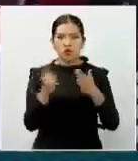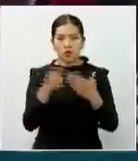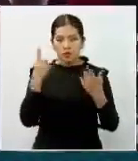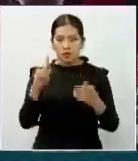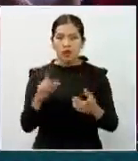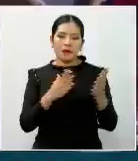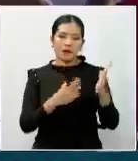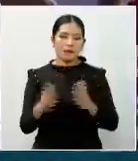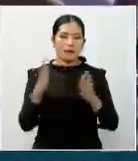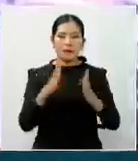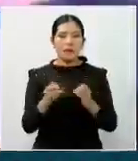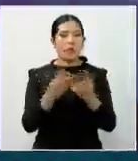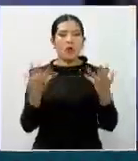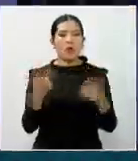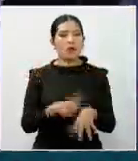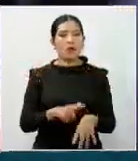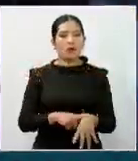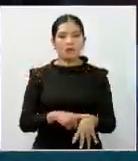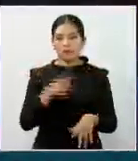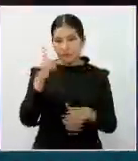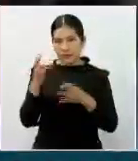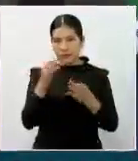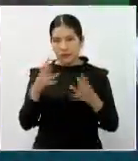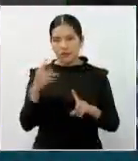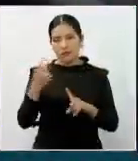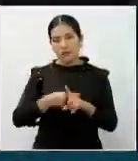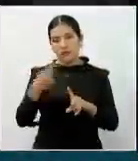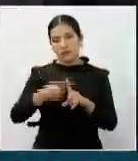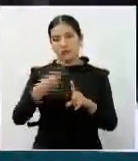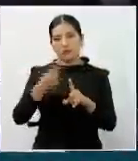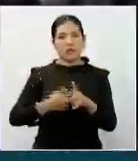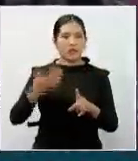galas? Luna Humérez nos informa que son varios meses